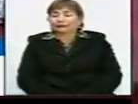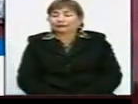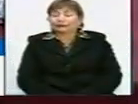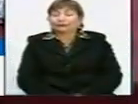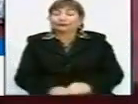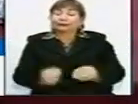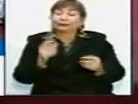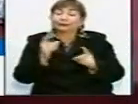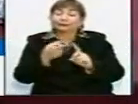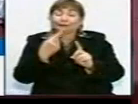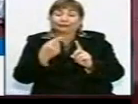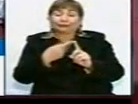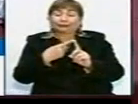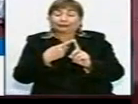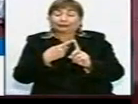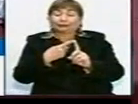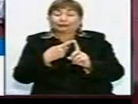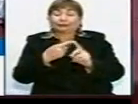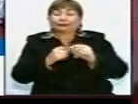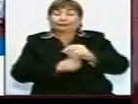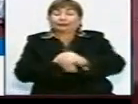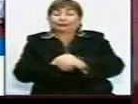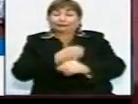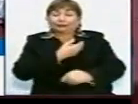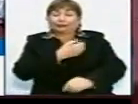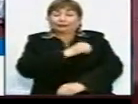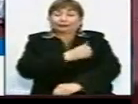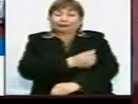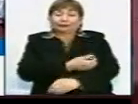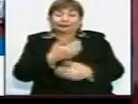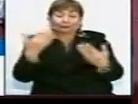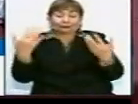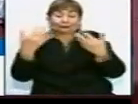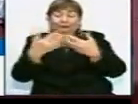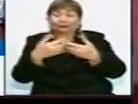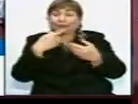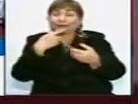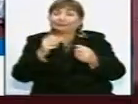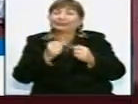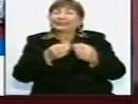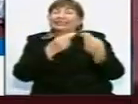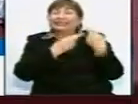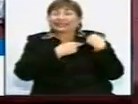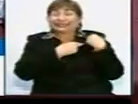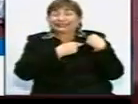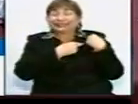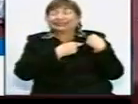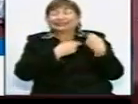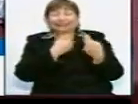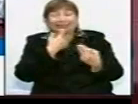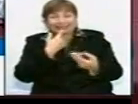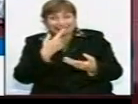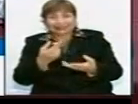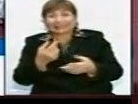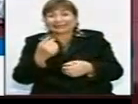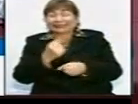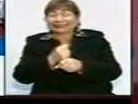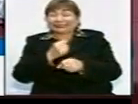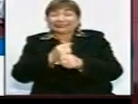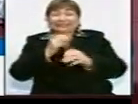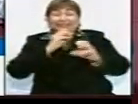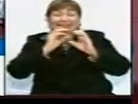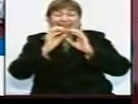ese es el primer eje que debe ser la autoridad de conducción con cambios en coordinación con el sector responsable que entre sería el ministro de transportes y comunicaciones